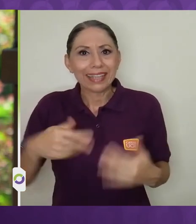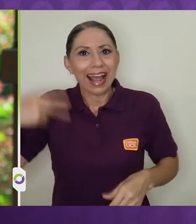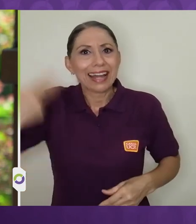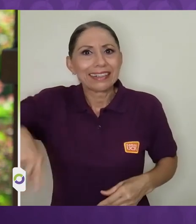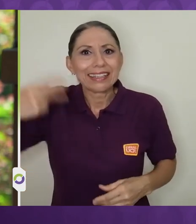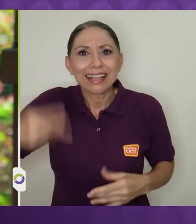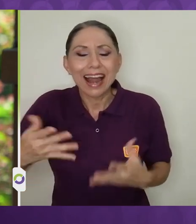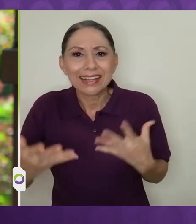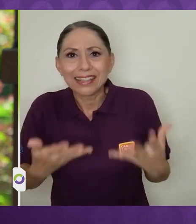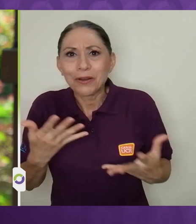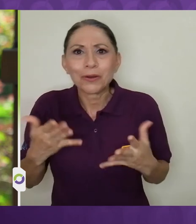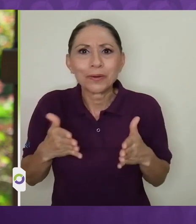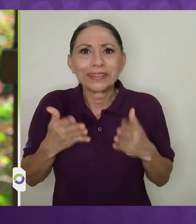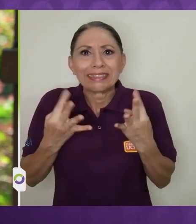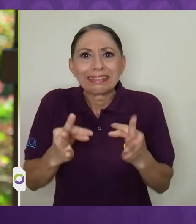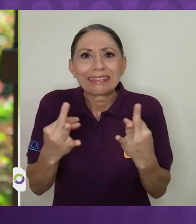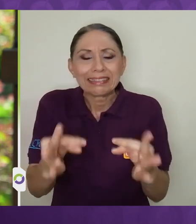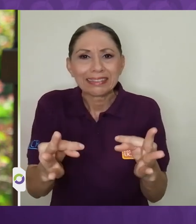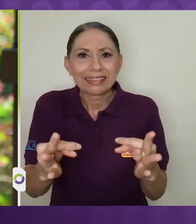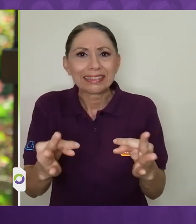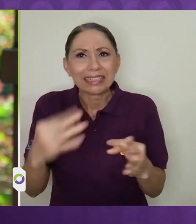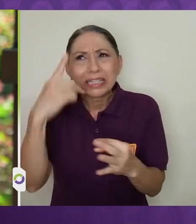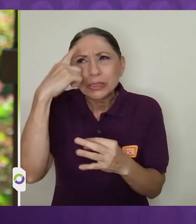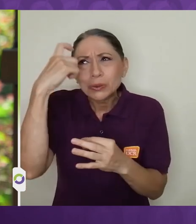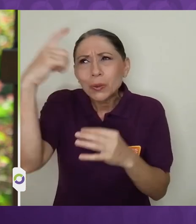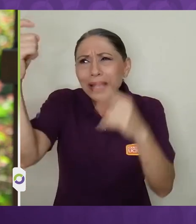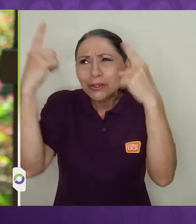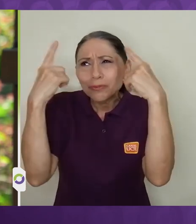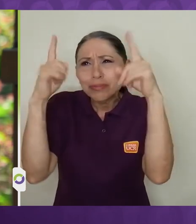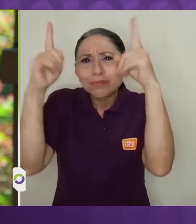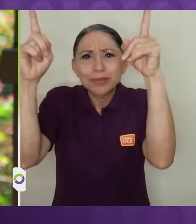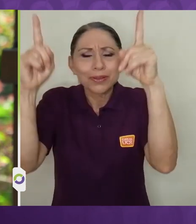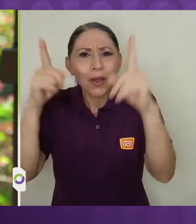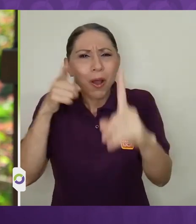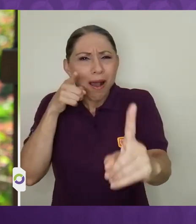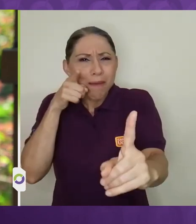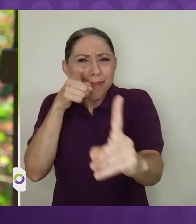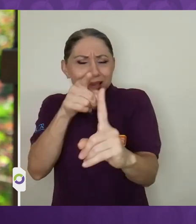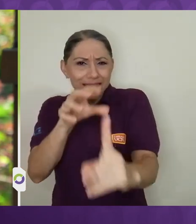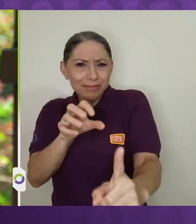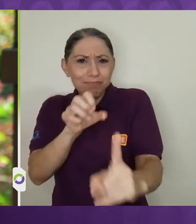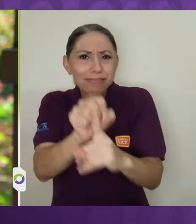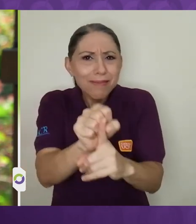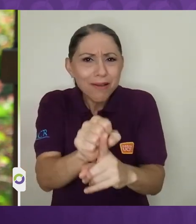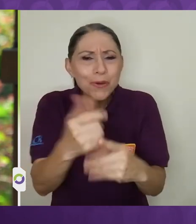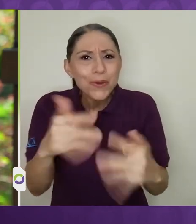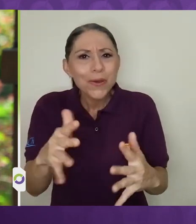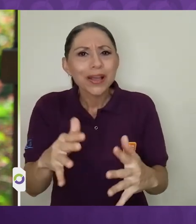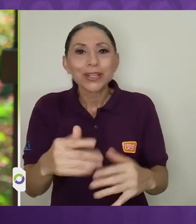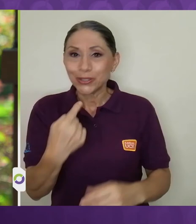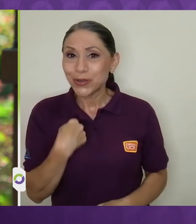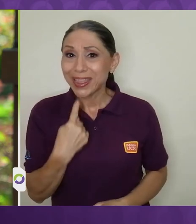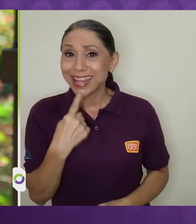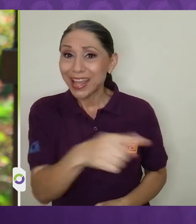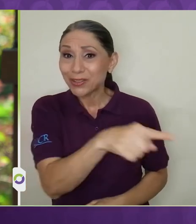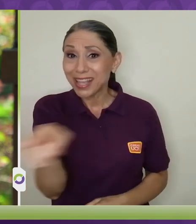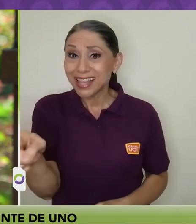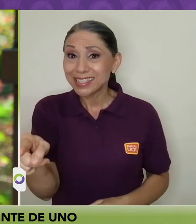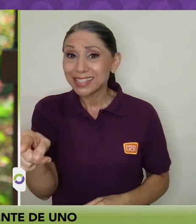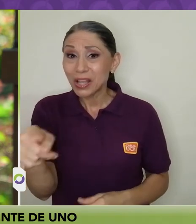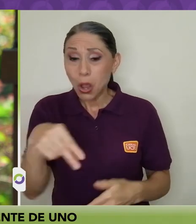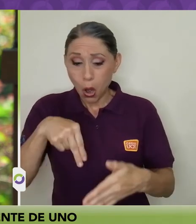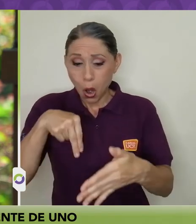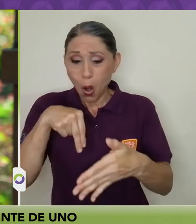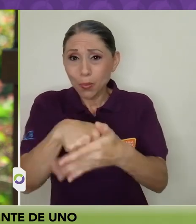arriesgarse a lograr sus sueños o metas o llegar a más lejos de lo que están, es, les diría que el